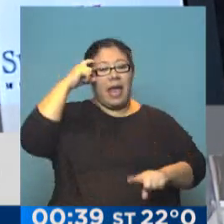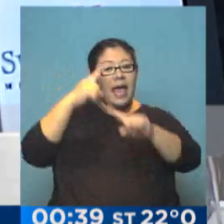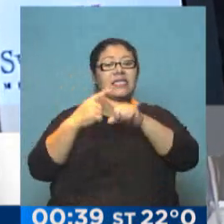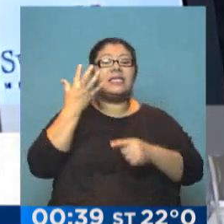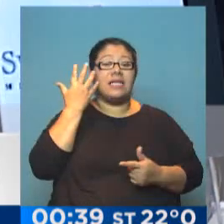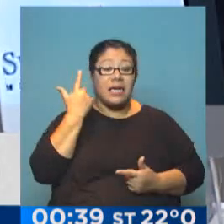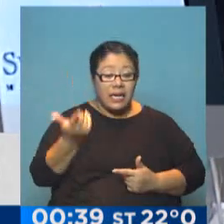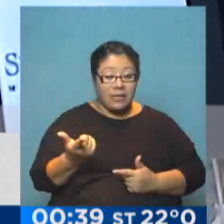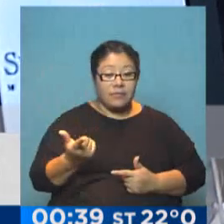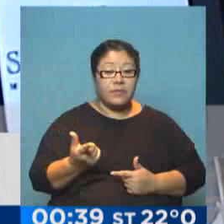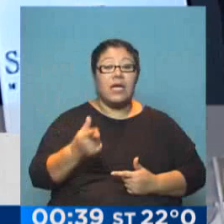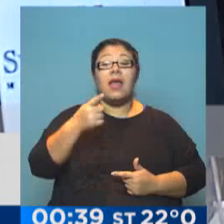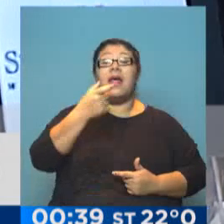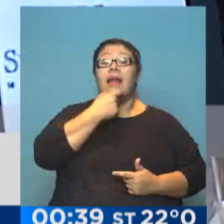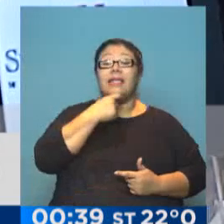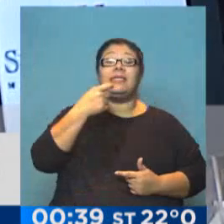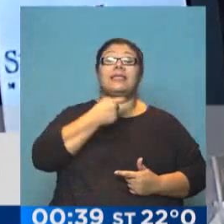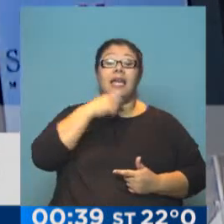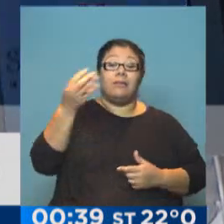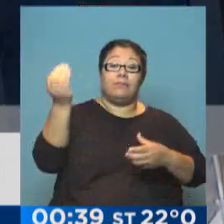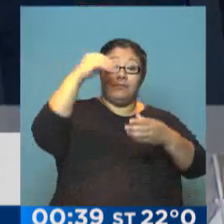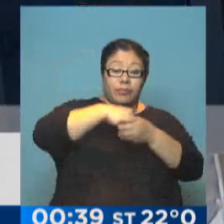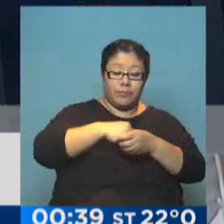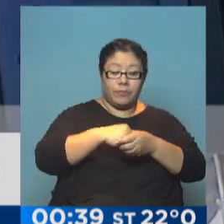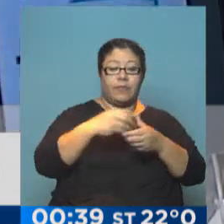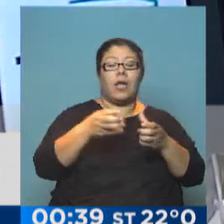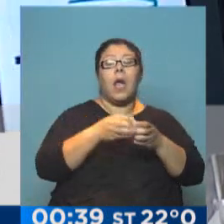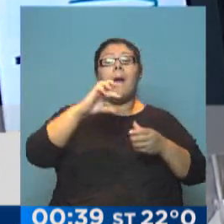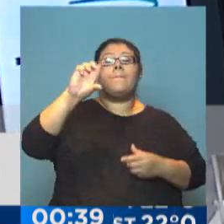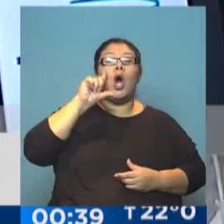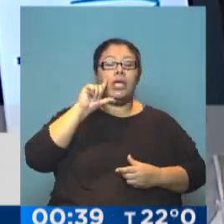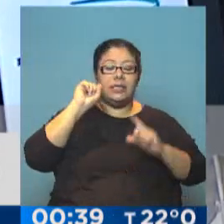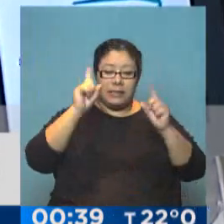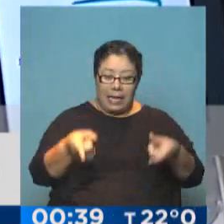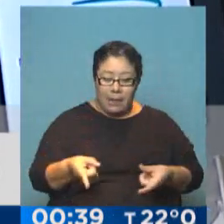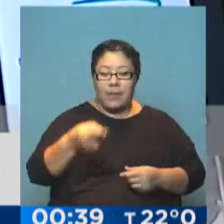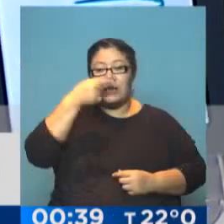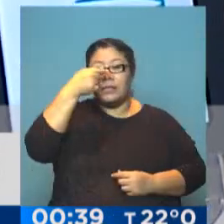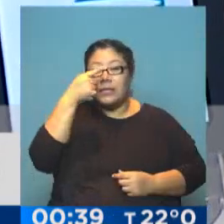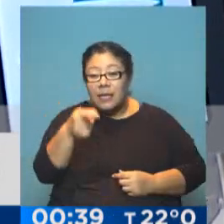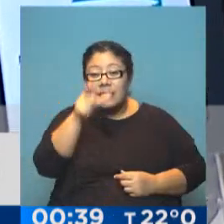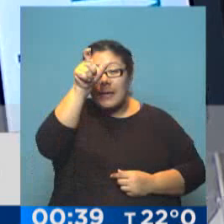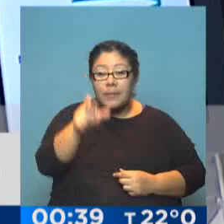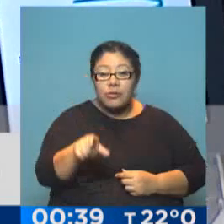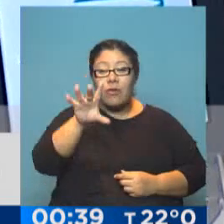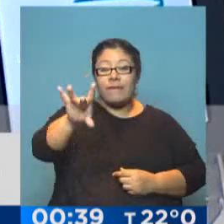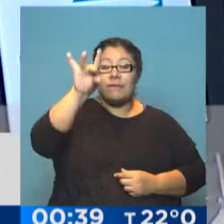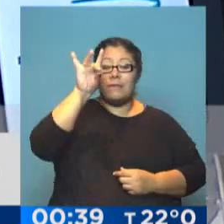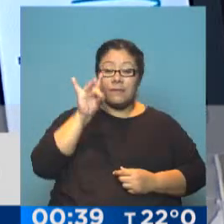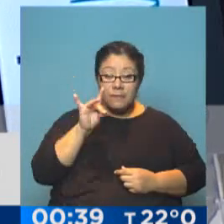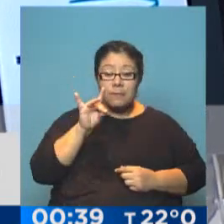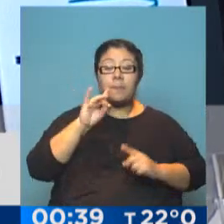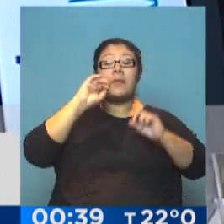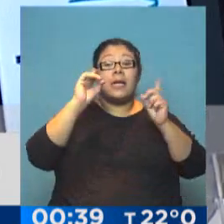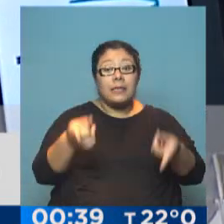quiere para su próximo equipo. Nicolás Spoli es otro de los que le interesa, no solamente a este entrenador, sino también a la